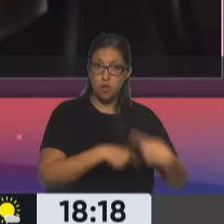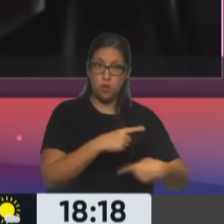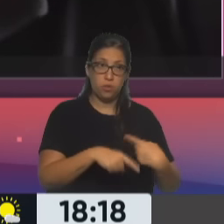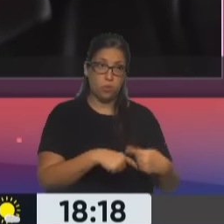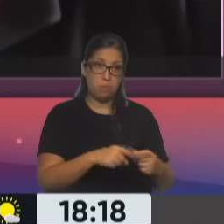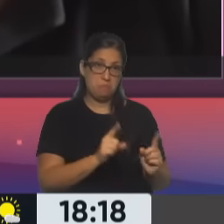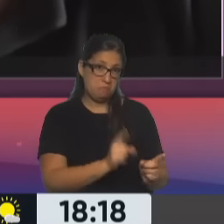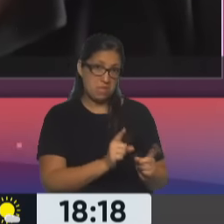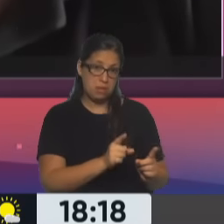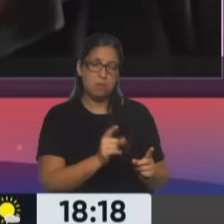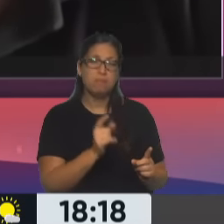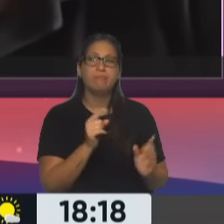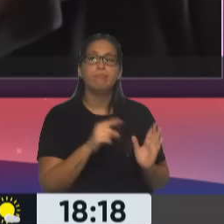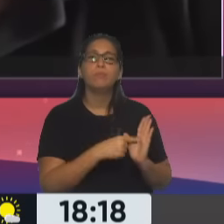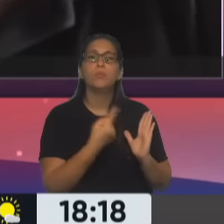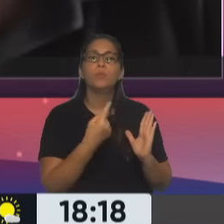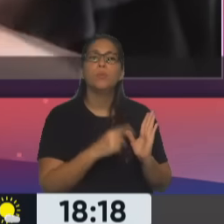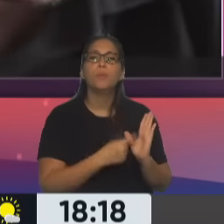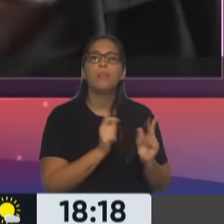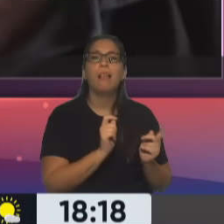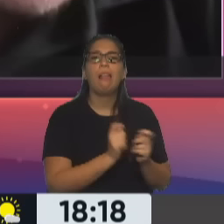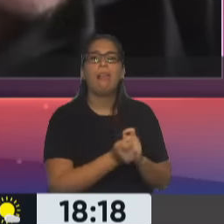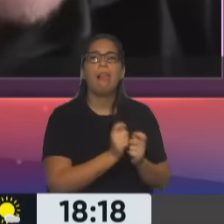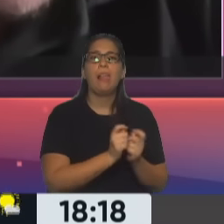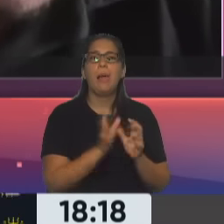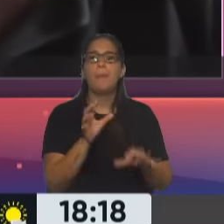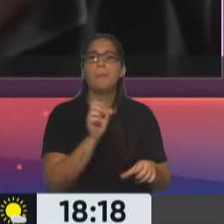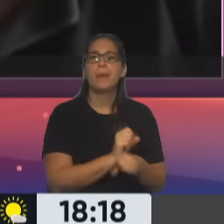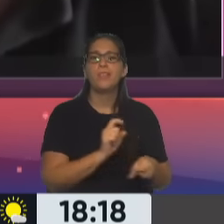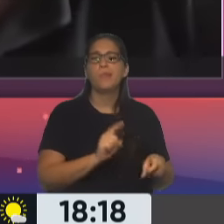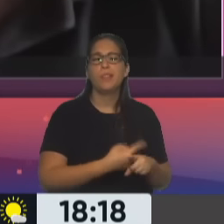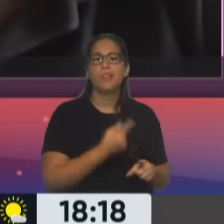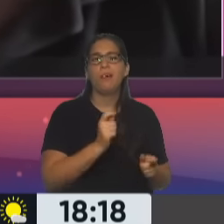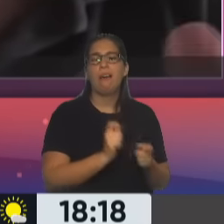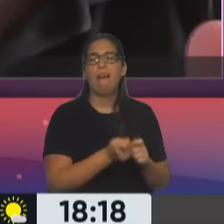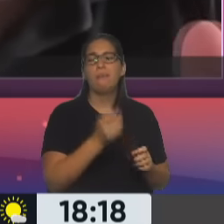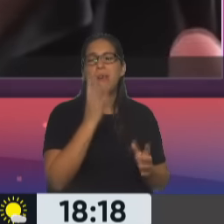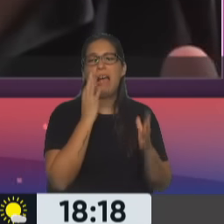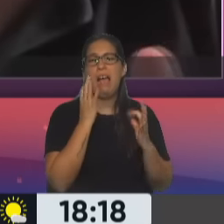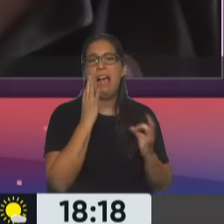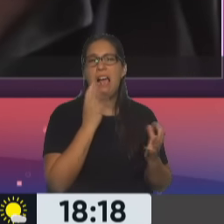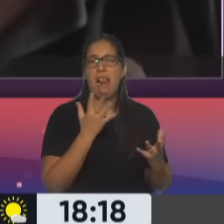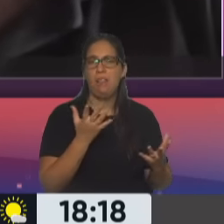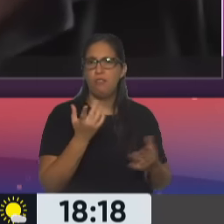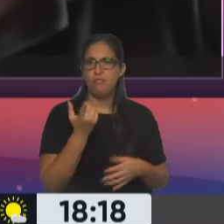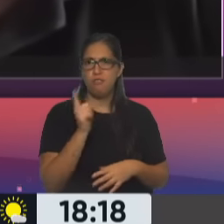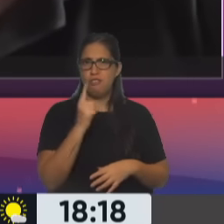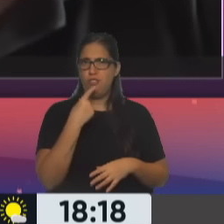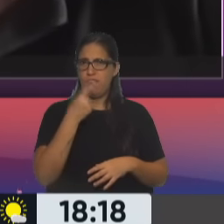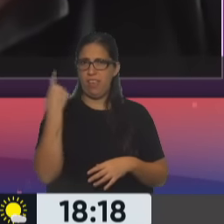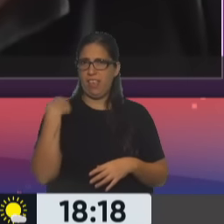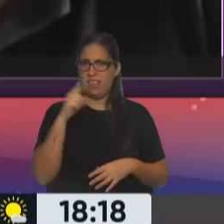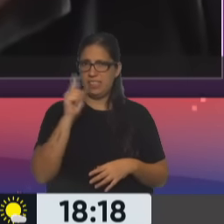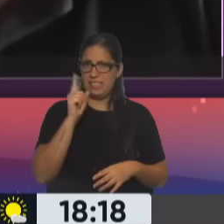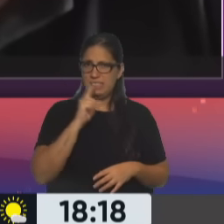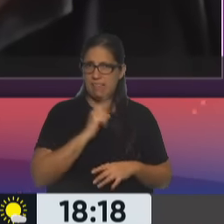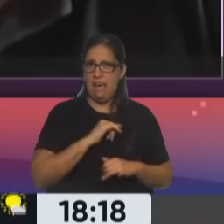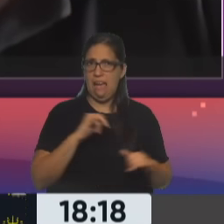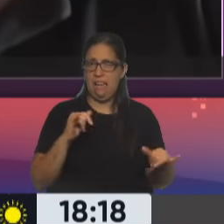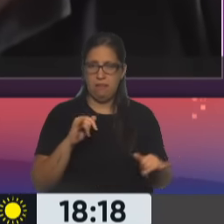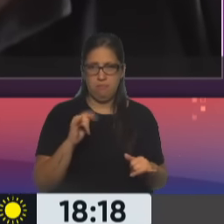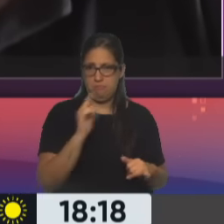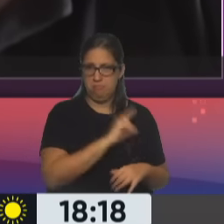hay algunos cambios que ha habido respecto de presos políticos, y hasta ahí lo digo, ¿no? Porque no ha sido lo que se anuncia del gobierno. Me parece